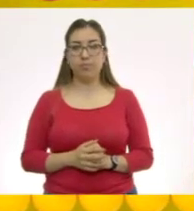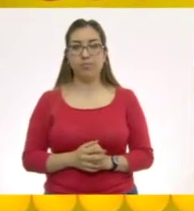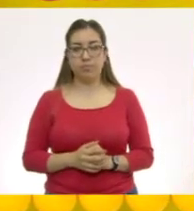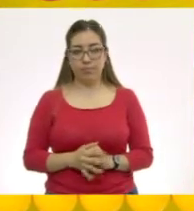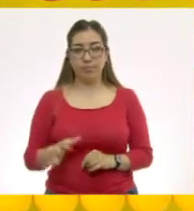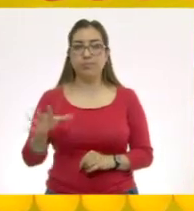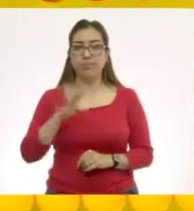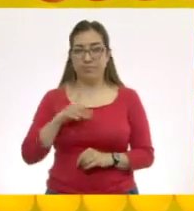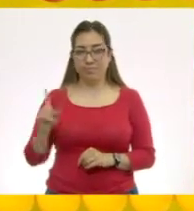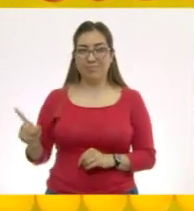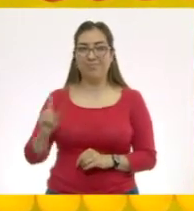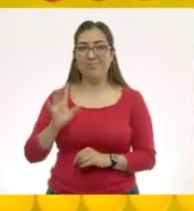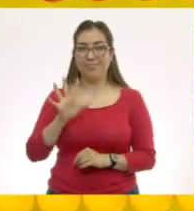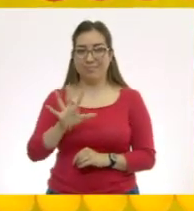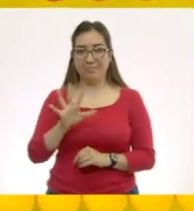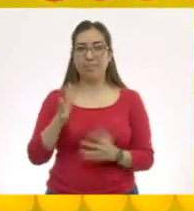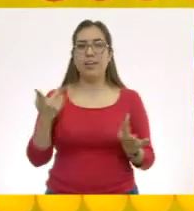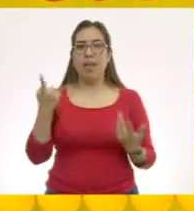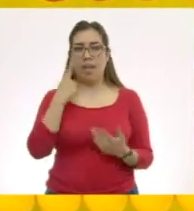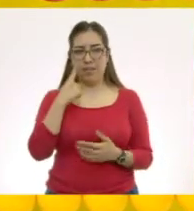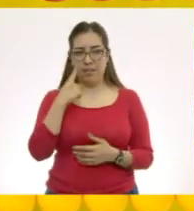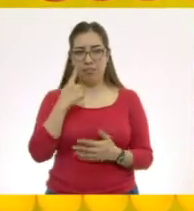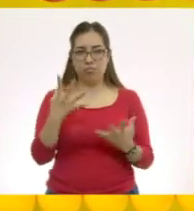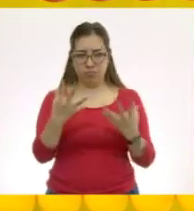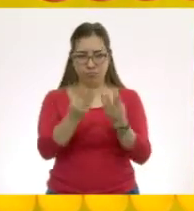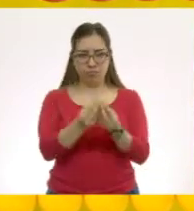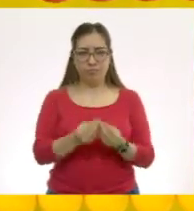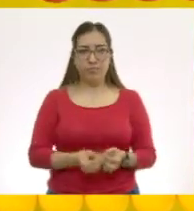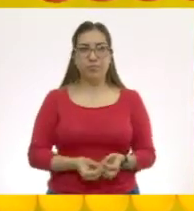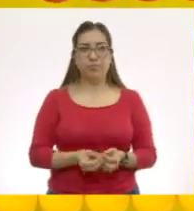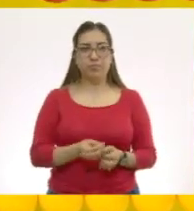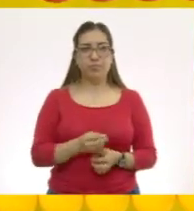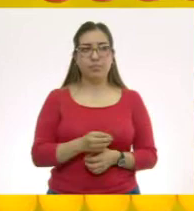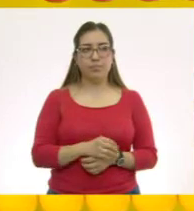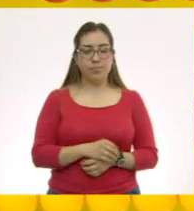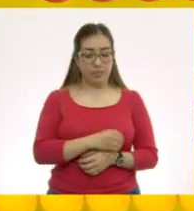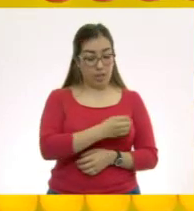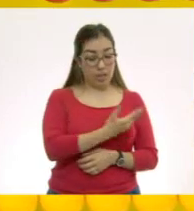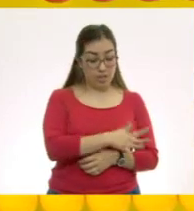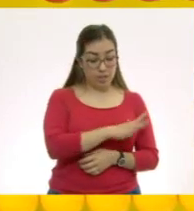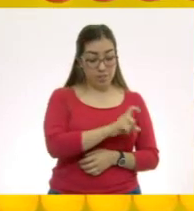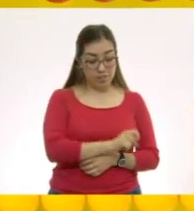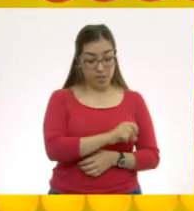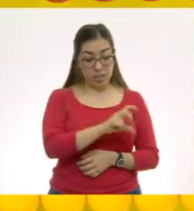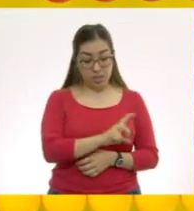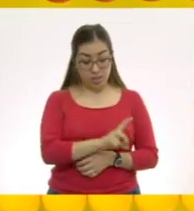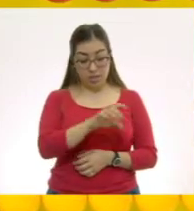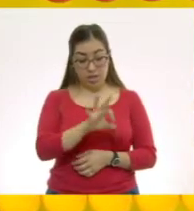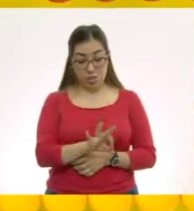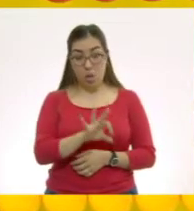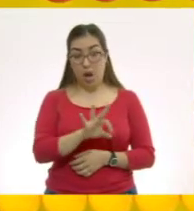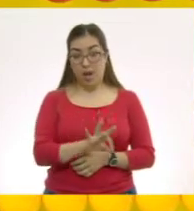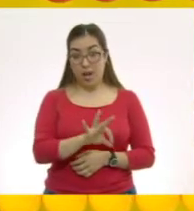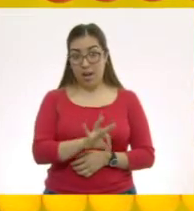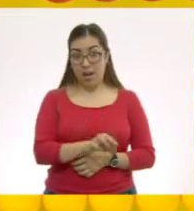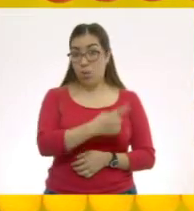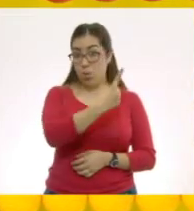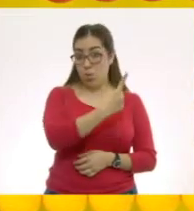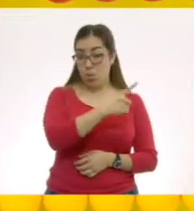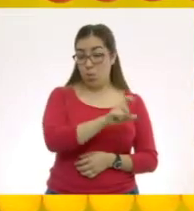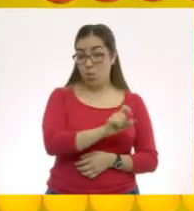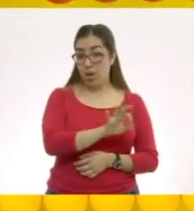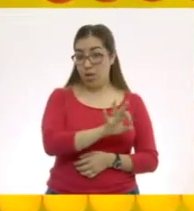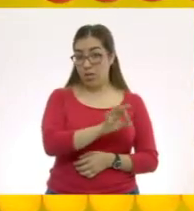Ahí están las 5. Hagamos la cuenta. ¿Juntos? 10, 20, 30,